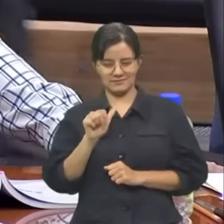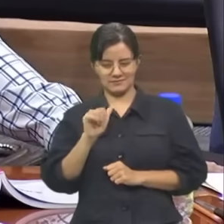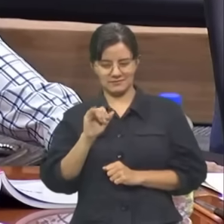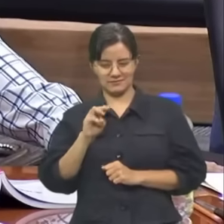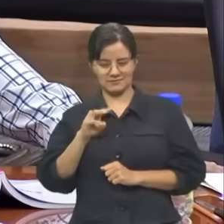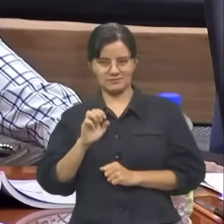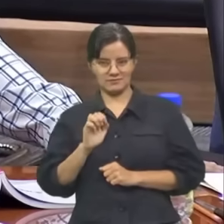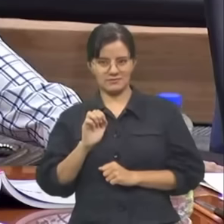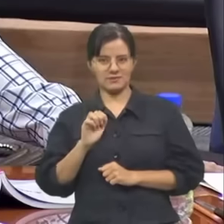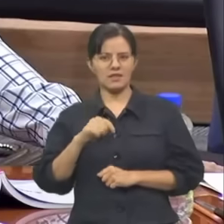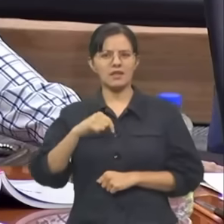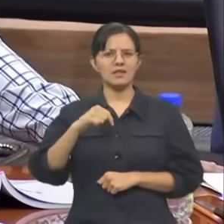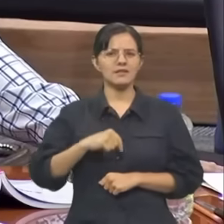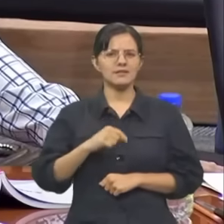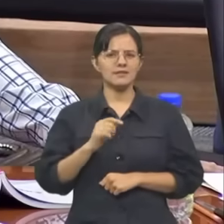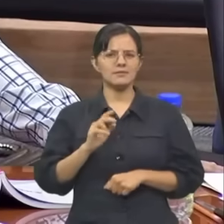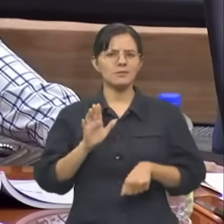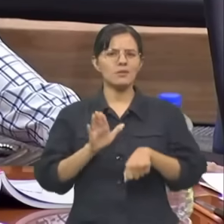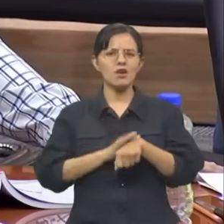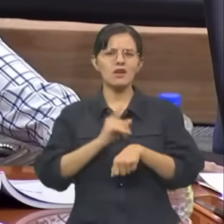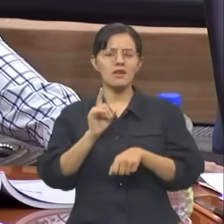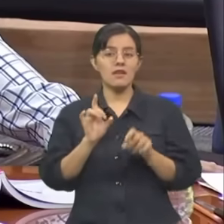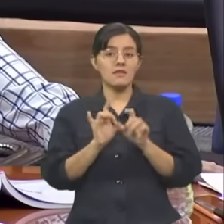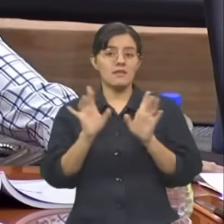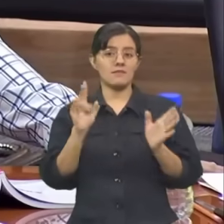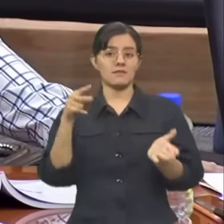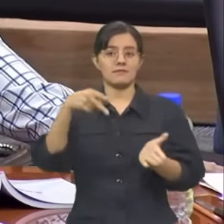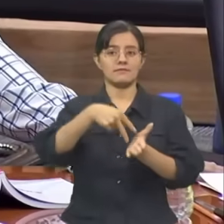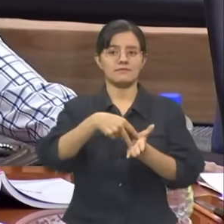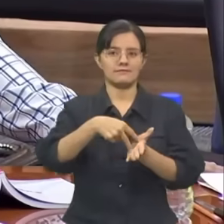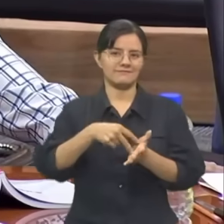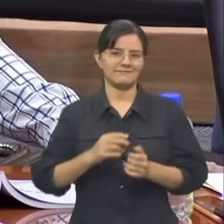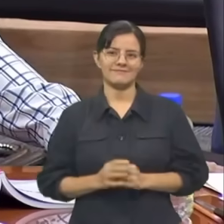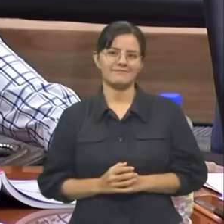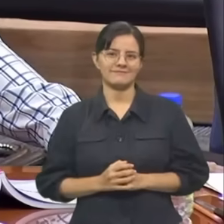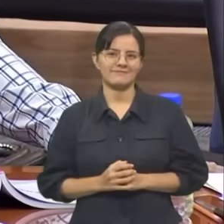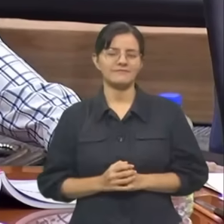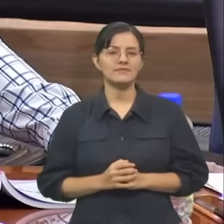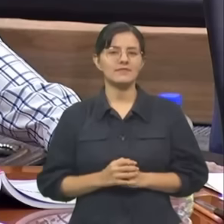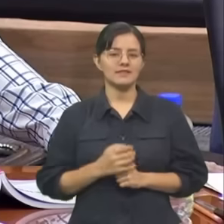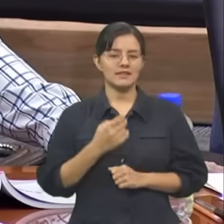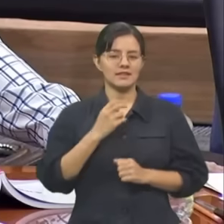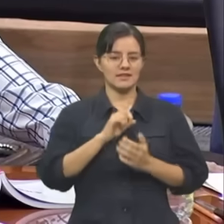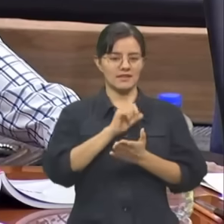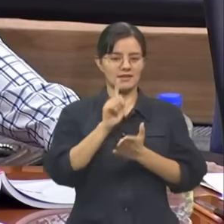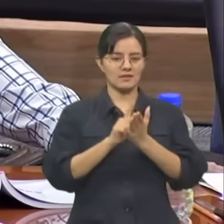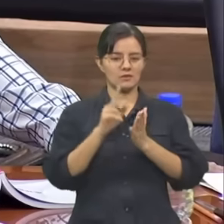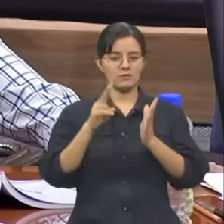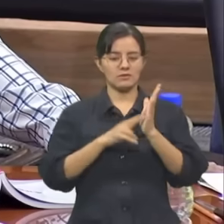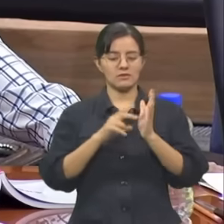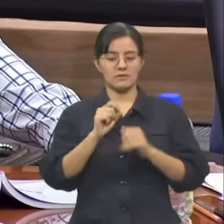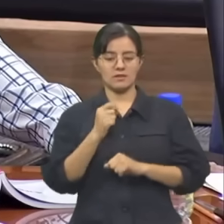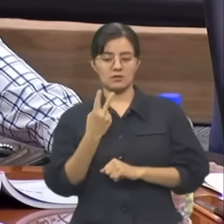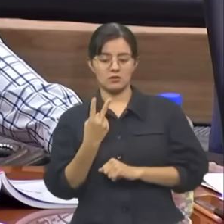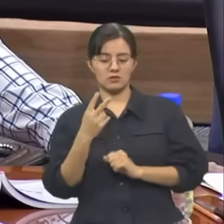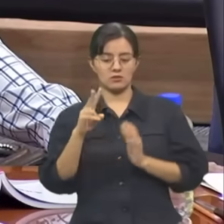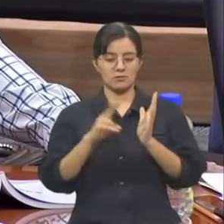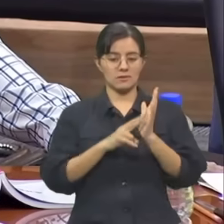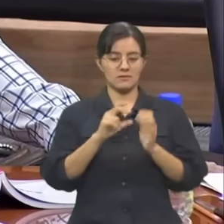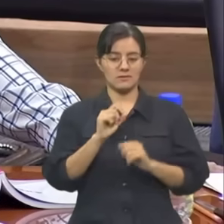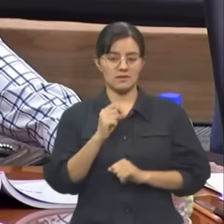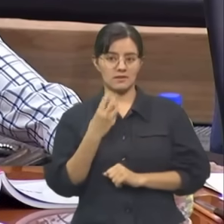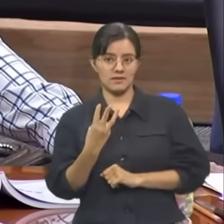en mi opinión por casualidad si las reformas del 2022 y del 2023 hubiesen sido